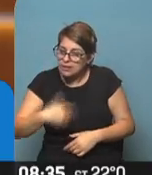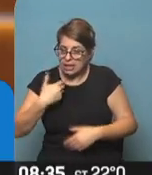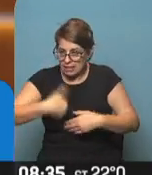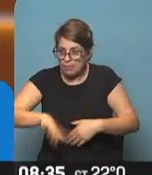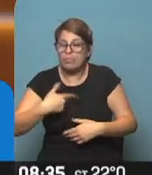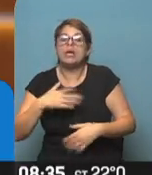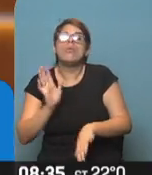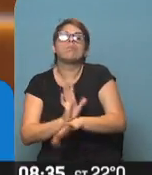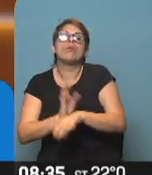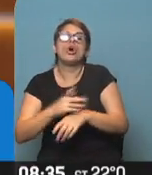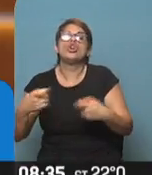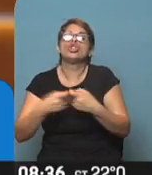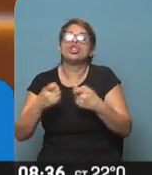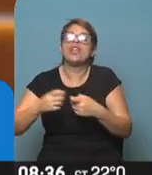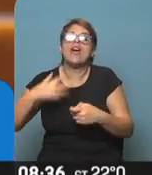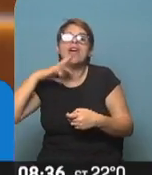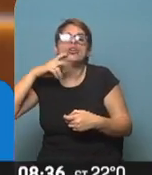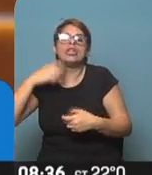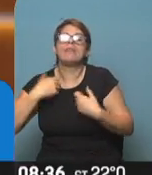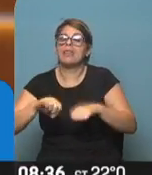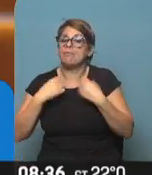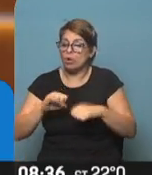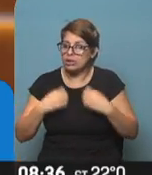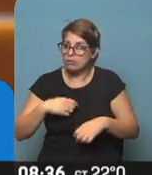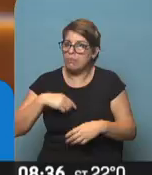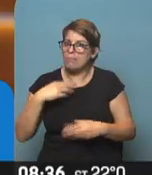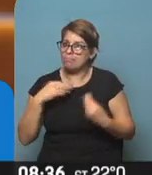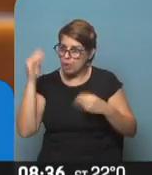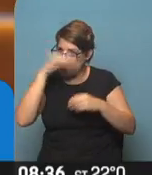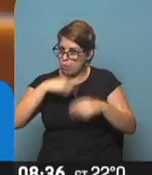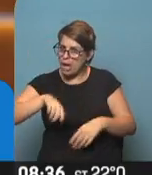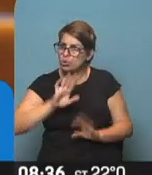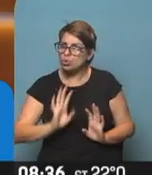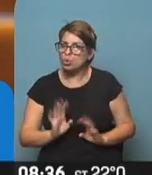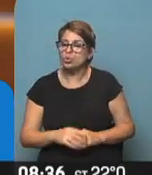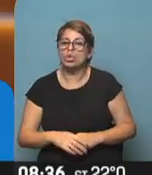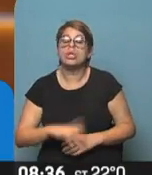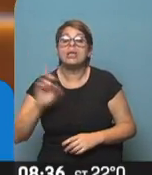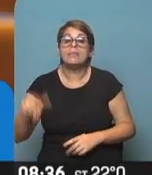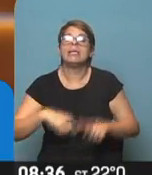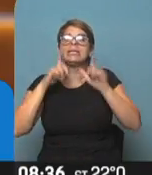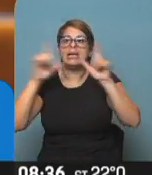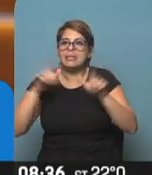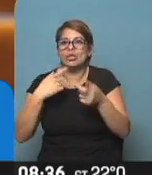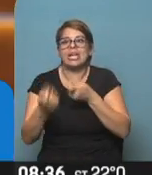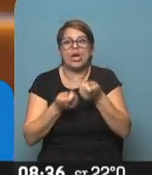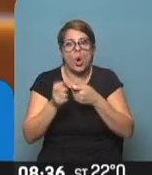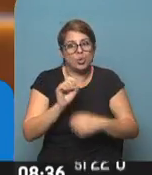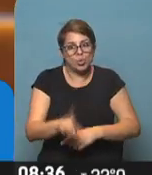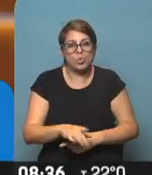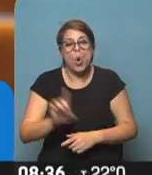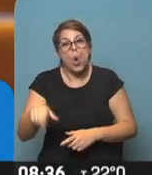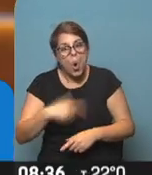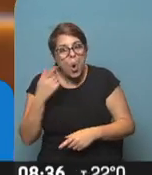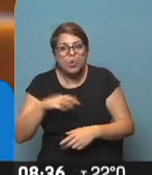sociedad anónima deportiva porque es un primer paso preocupante para nosotros la materialización en el negocio de la televisación fue